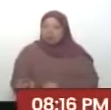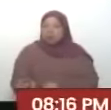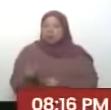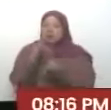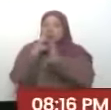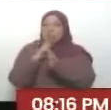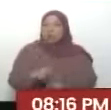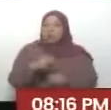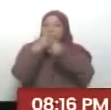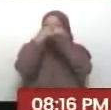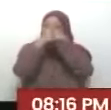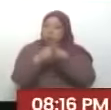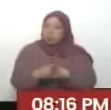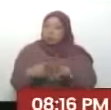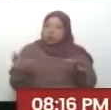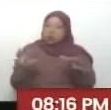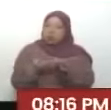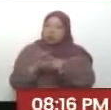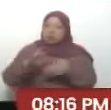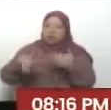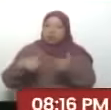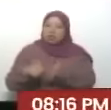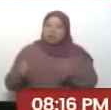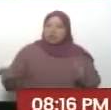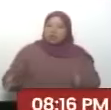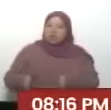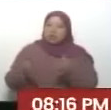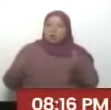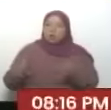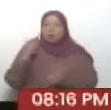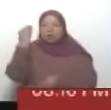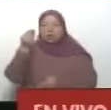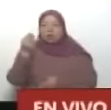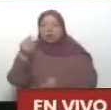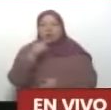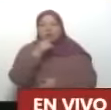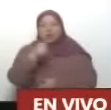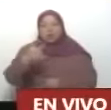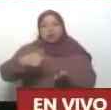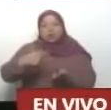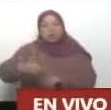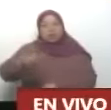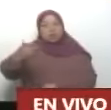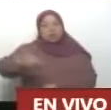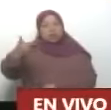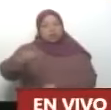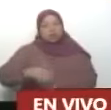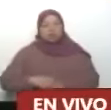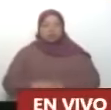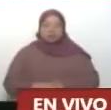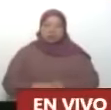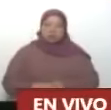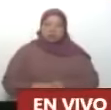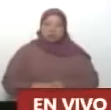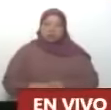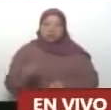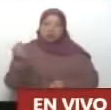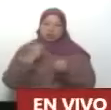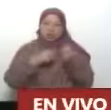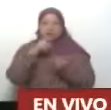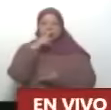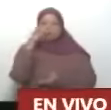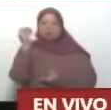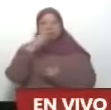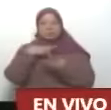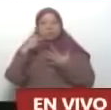el resultado de un trabajo de unión nacional, de motivación. Fíjense ustedes un dato importante. En este segmento de Con Maduro Más